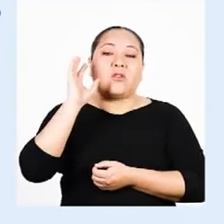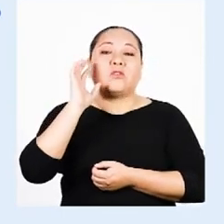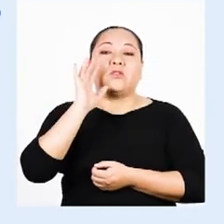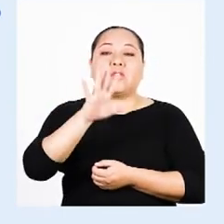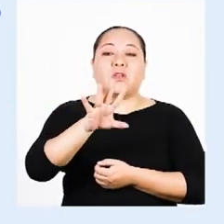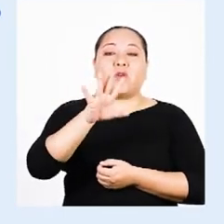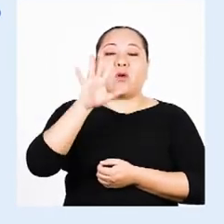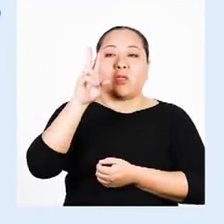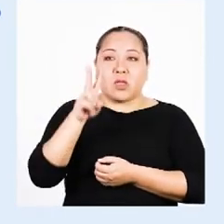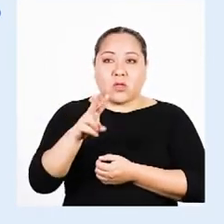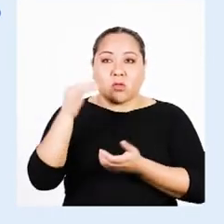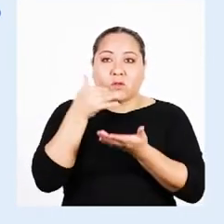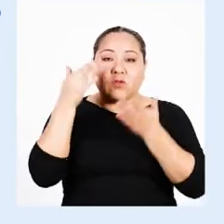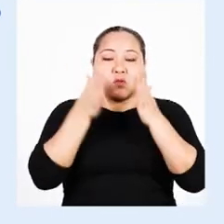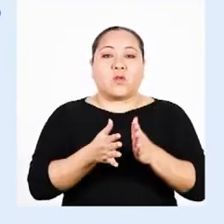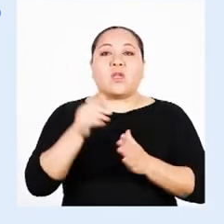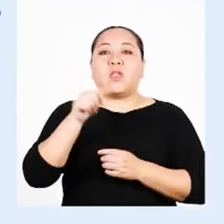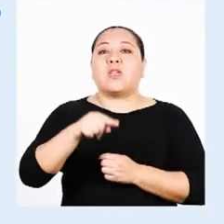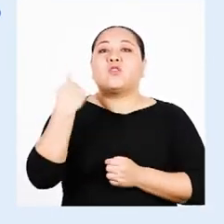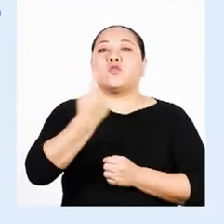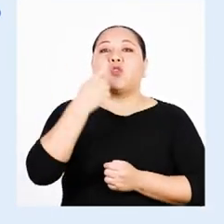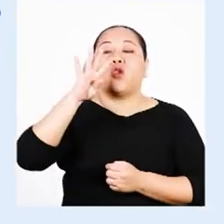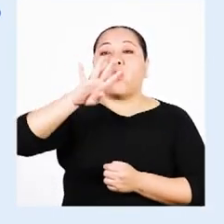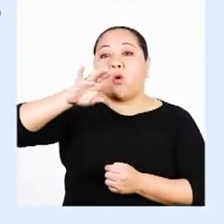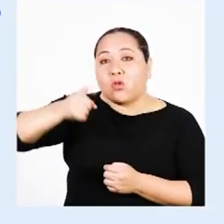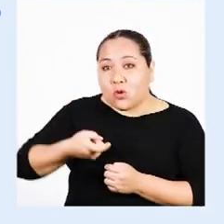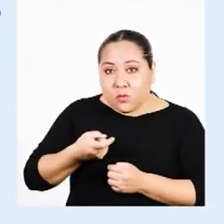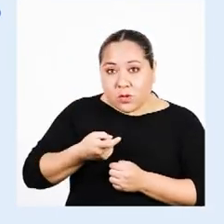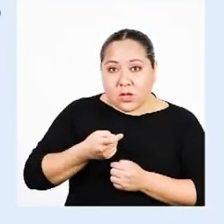14.552 estudiantes, de los cuales